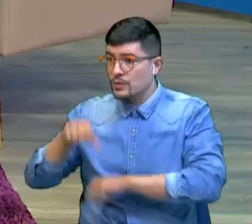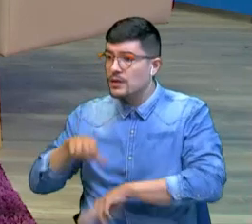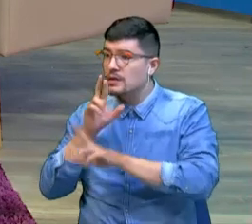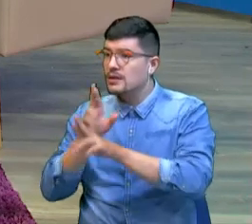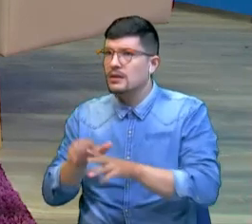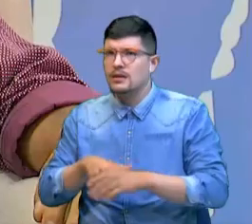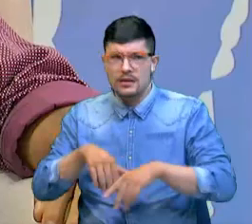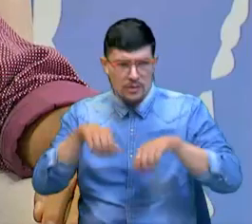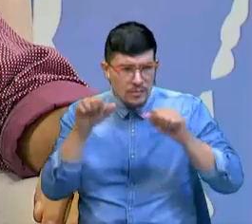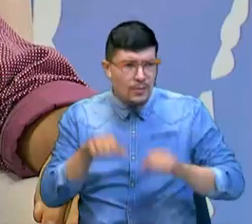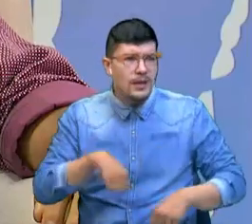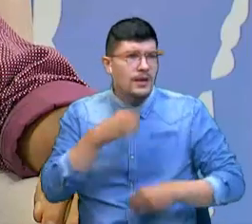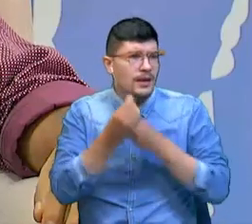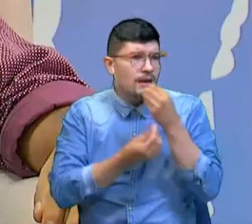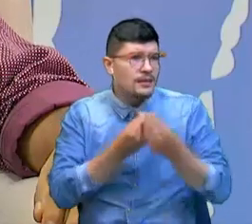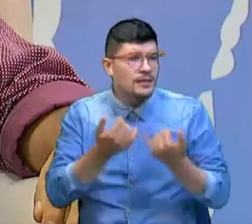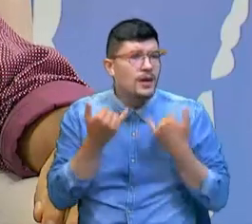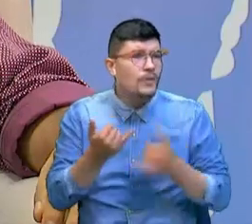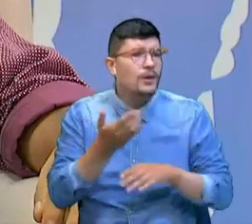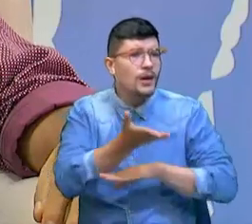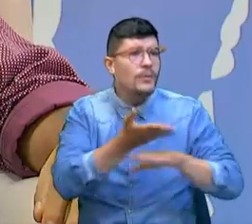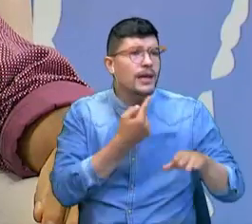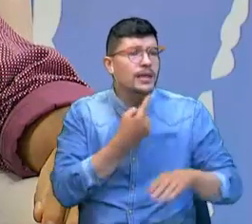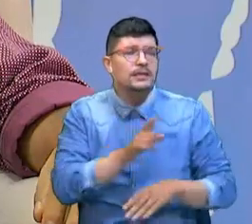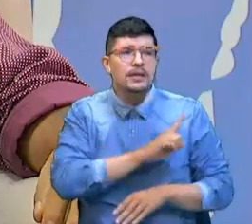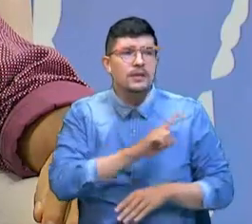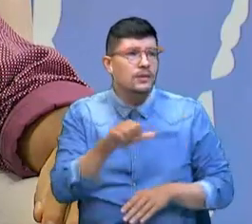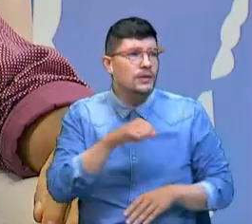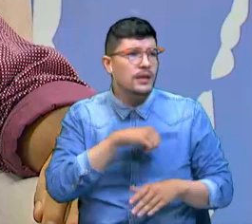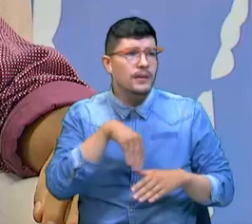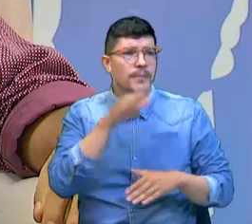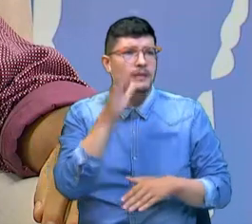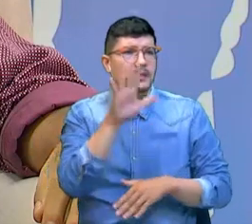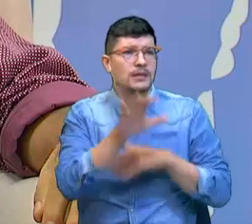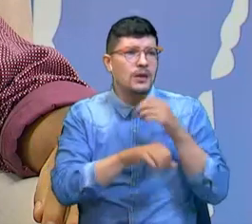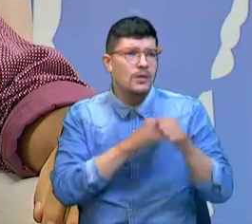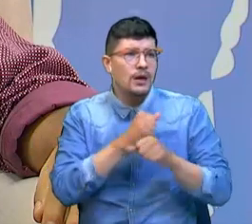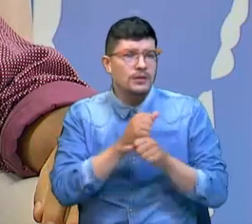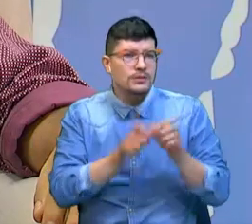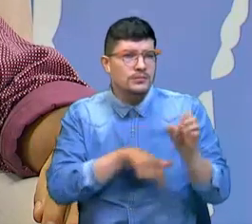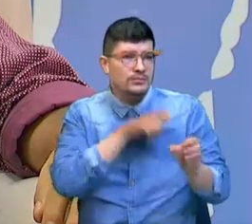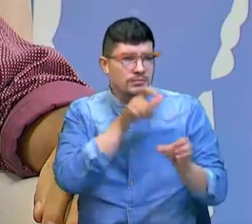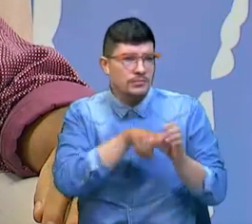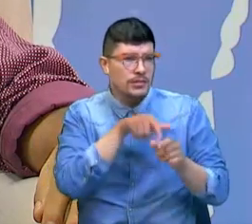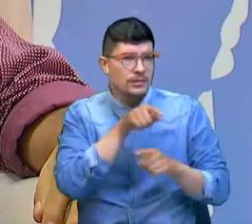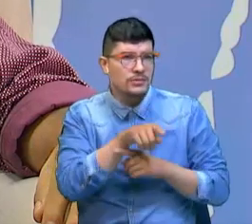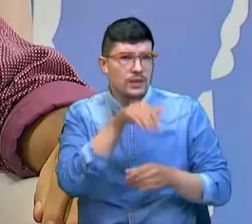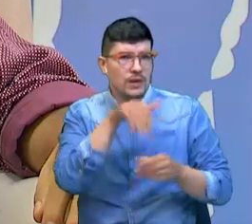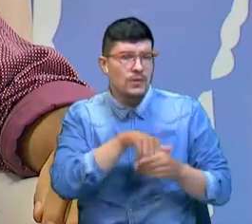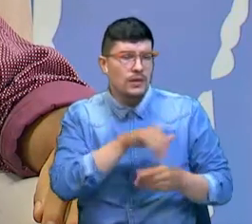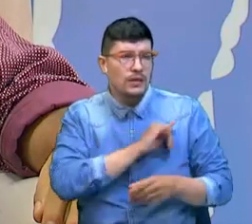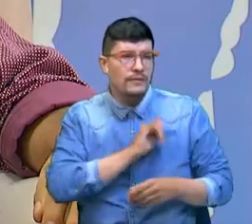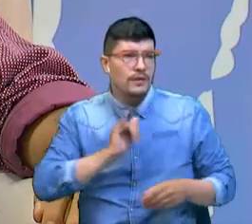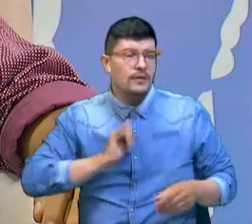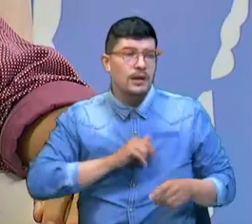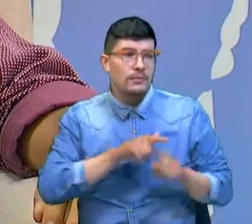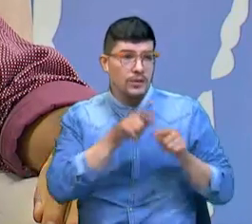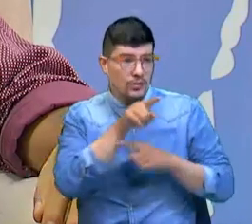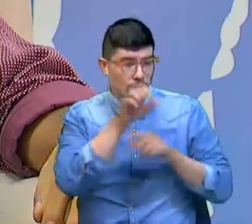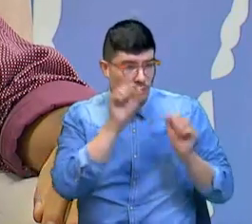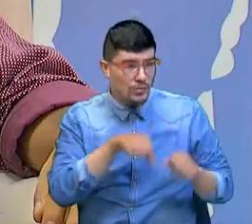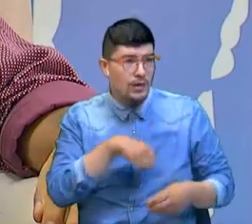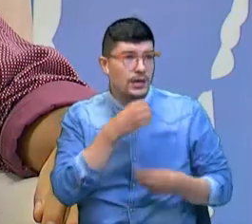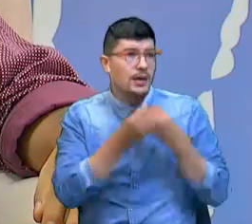lo puede hacer. En este momento lo único que le pueden decir es que no llevara más de 5 años en el régimen de ahorro individual con solidaridad. Lo puede